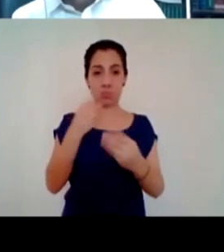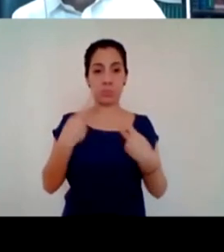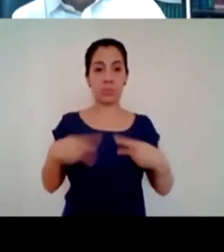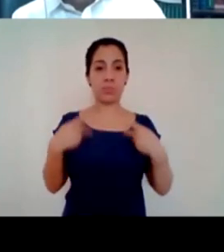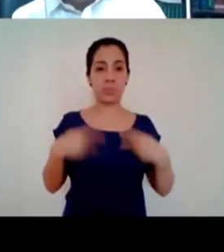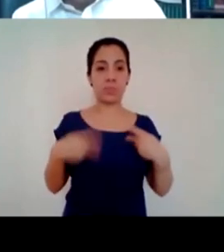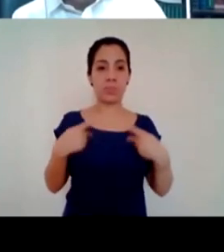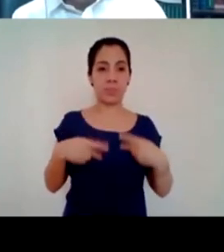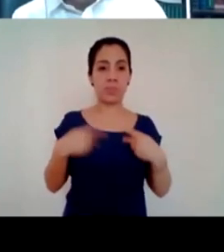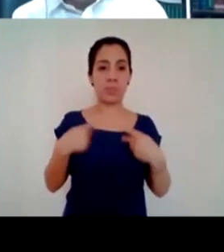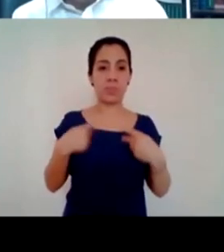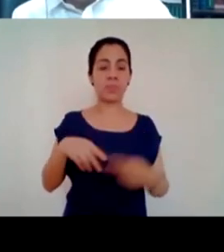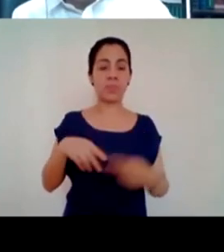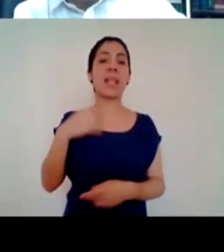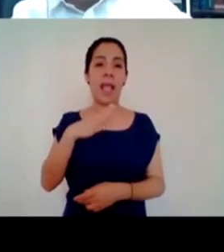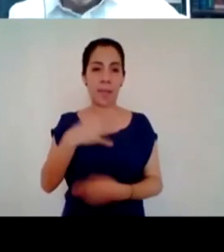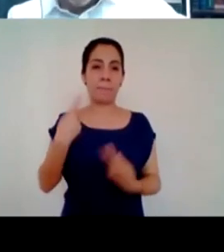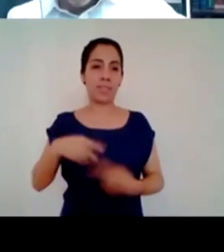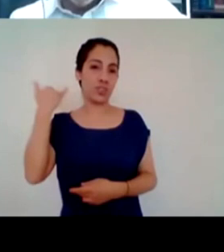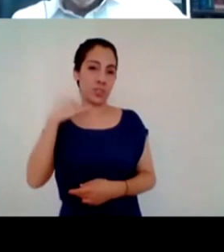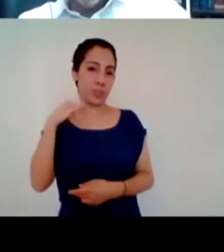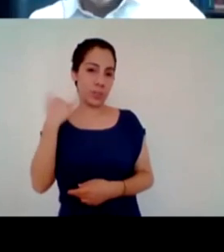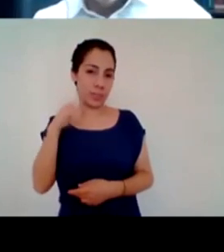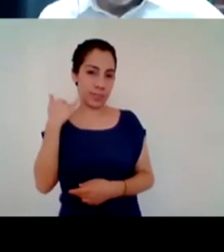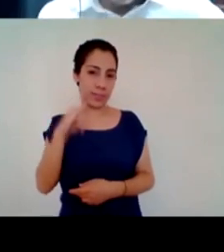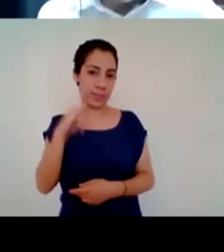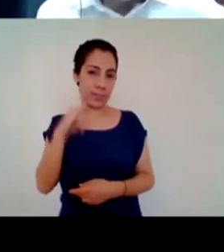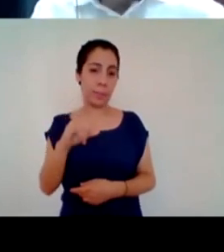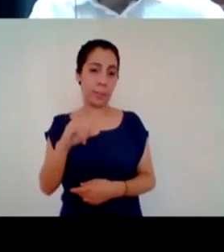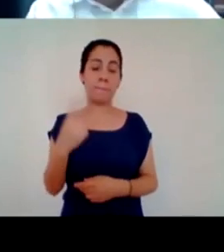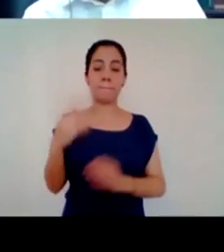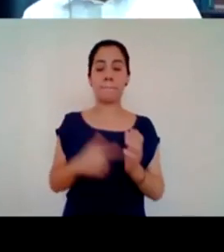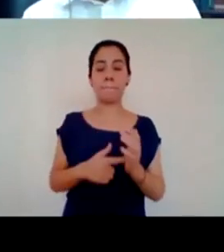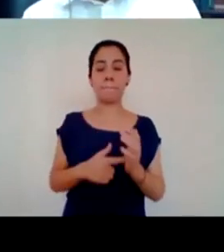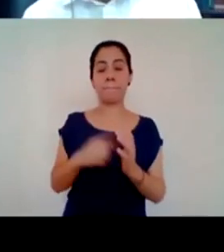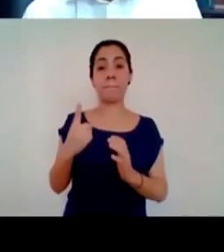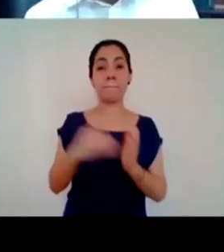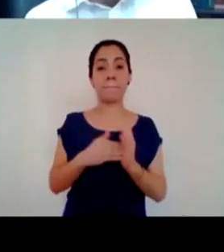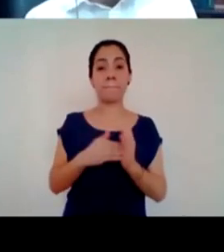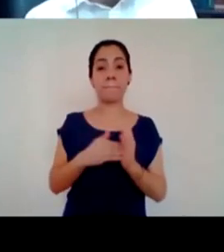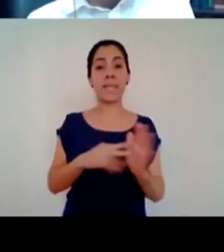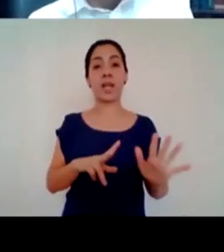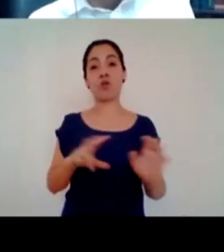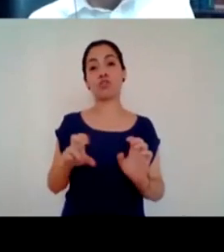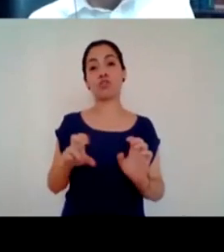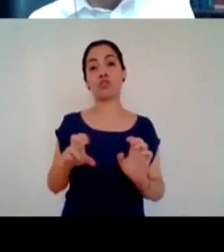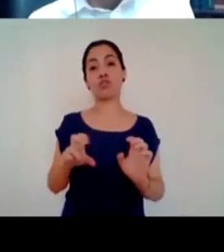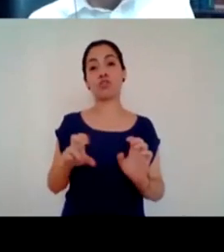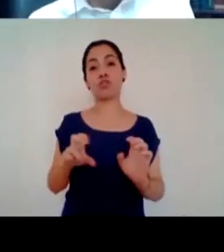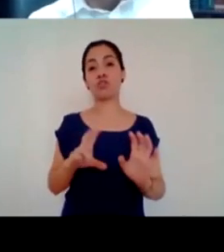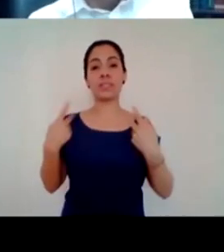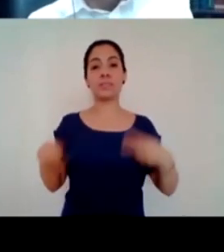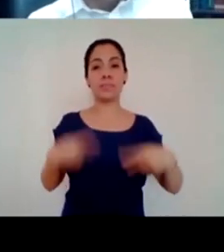de Yucatán, por supuesto, más de 1,800 personas que,